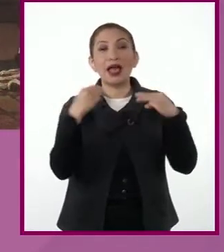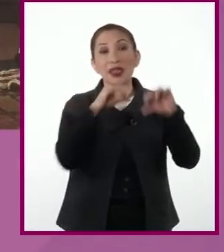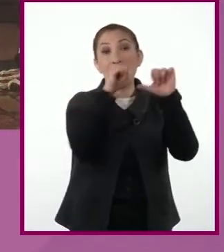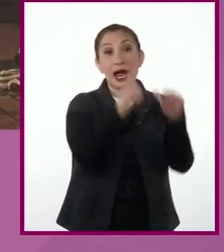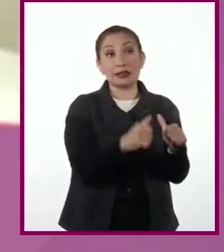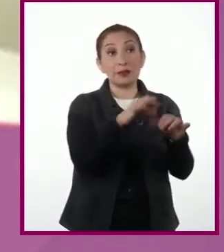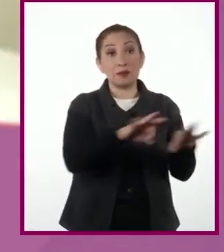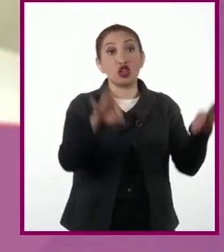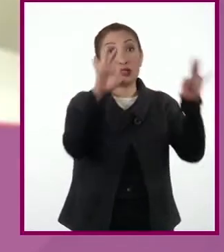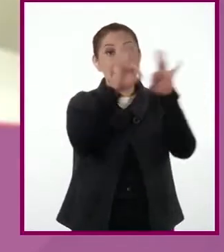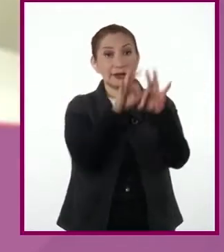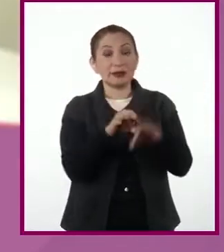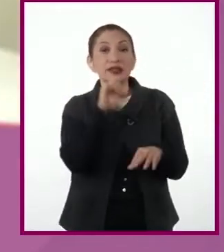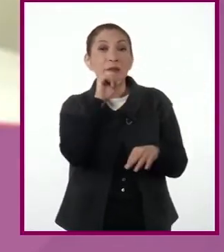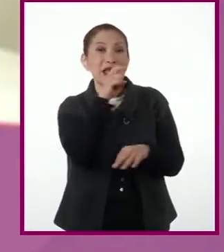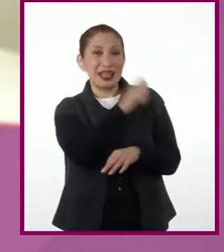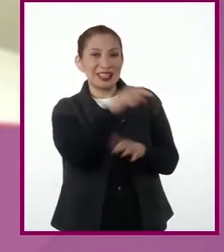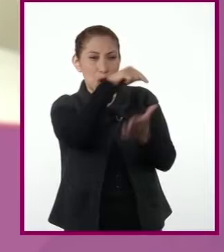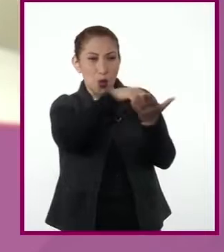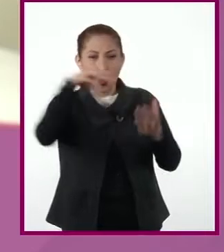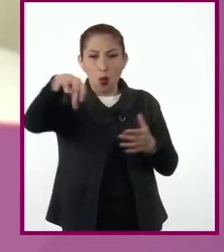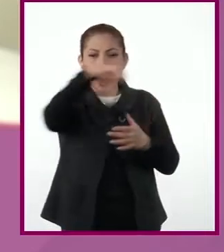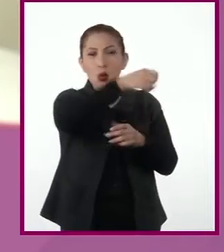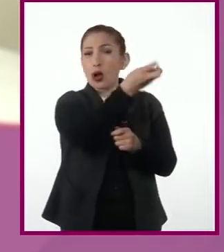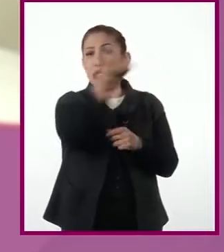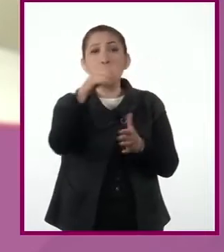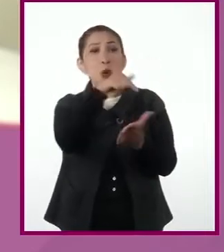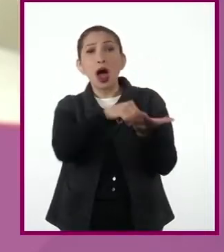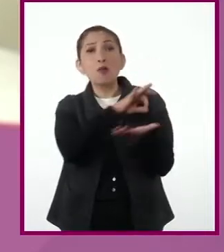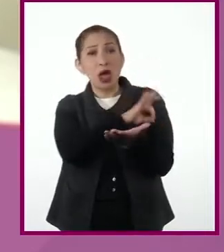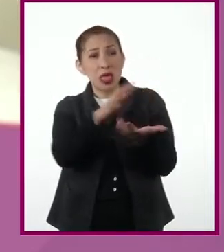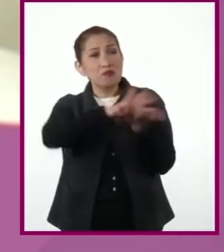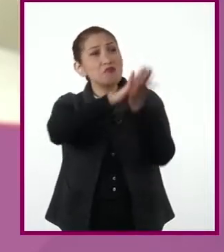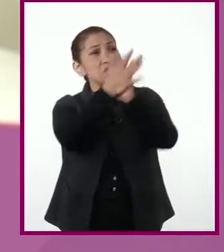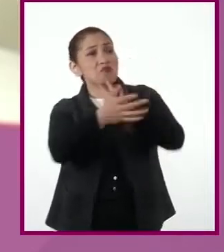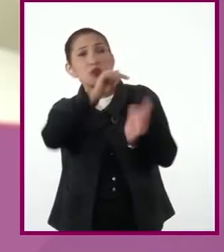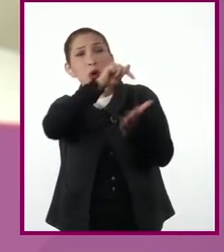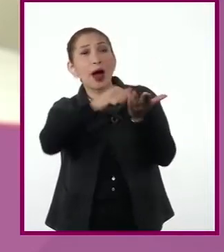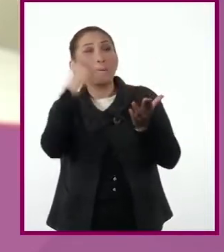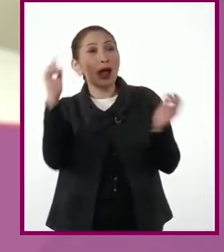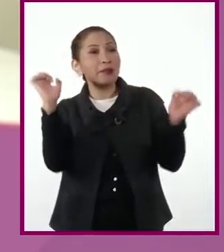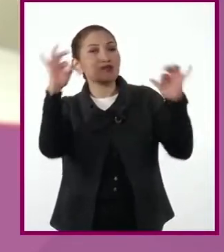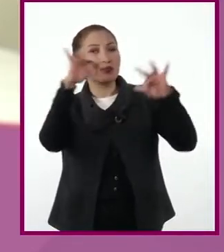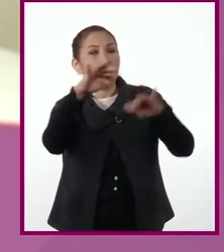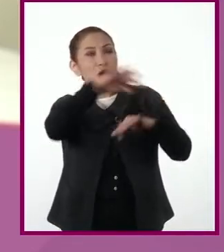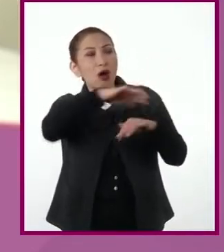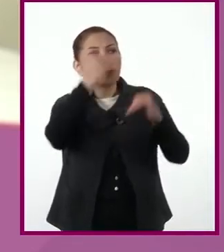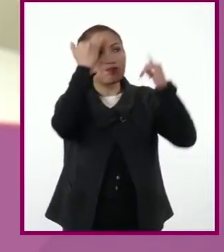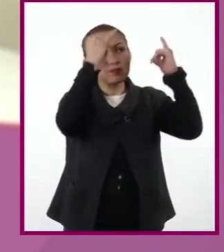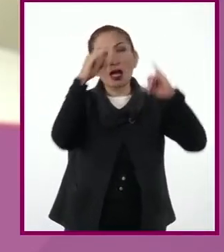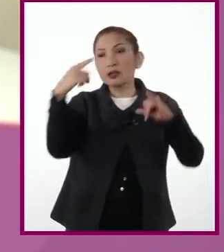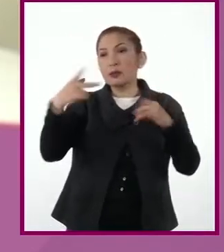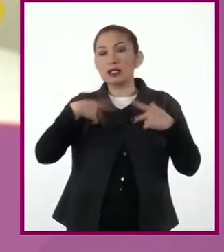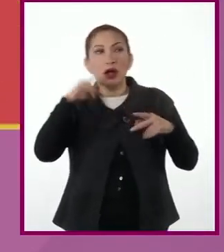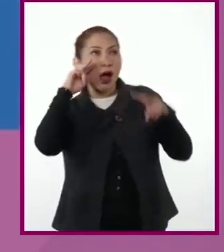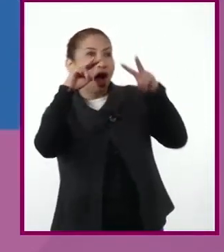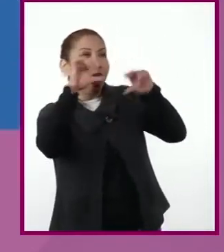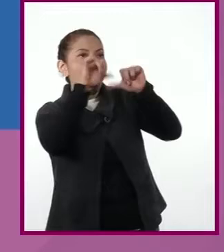muy importante. Además de estos espacios, cualquier lugar se puede convertir en un lugar de encuentro entre un creador y un